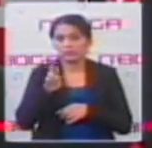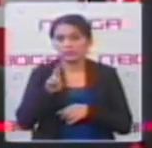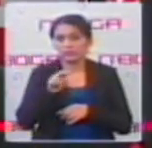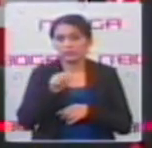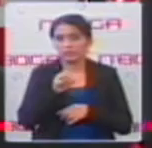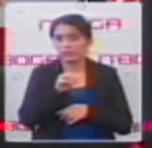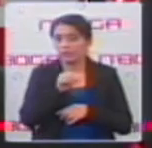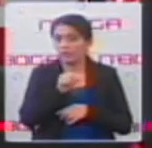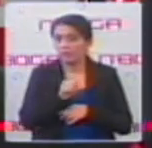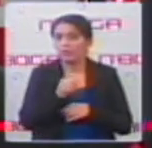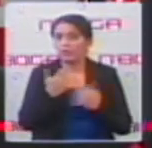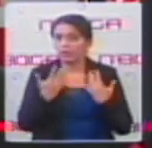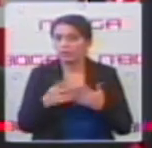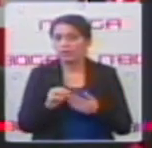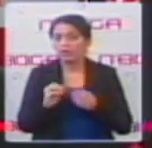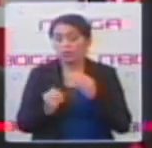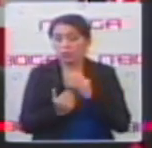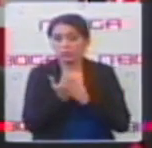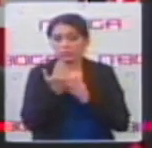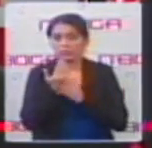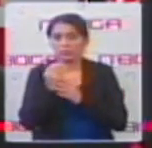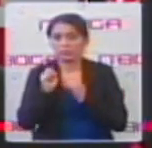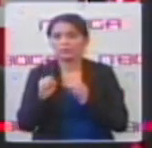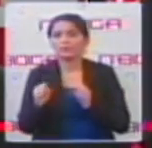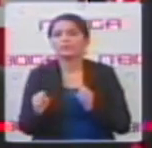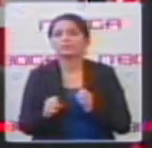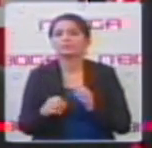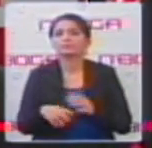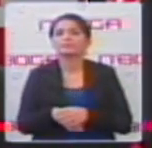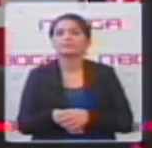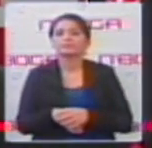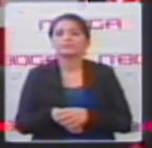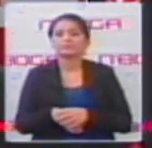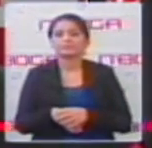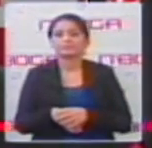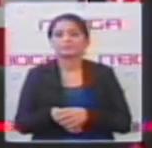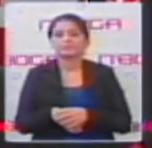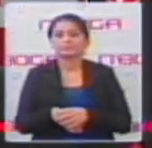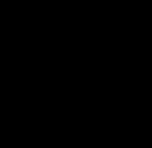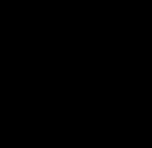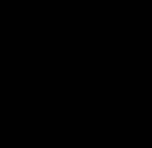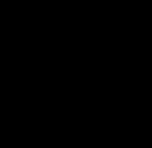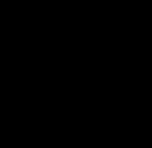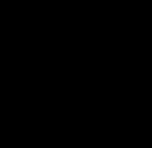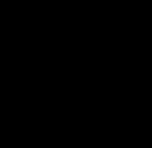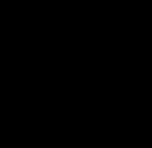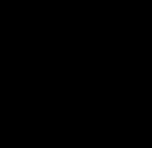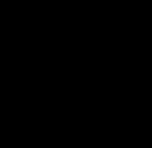Visítenla. Además, podrán seguirnos en Twitter, en @enbogaes, y en Instagram, en @enbogaempresarial.